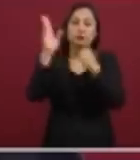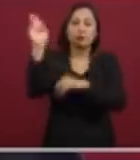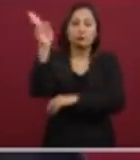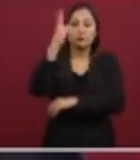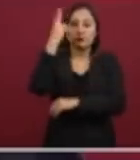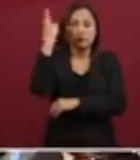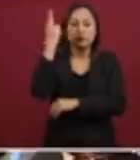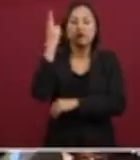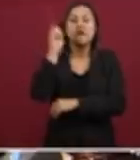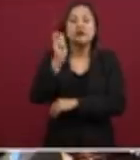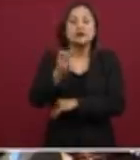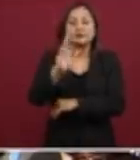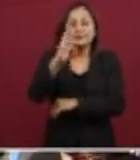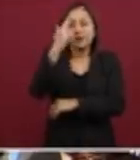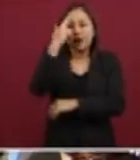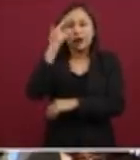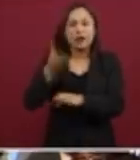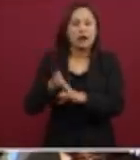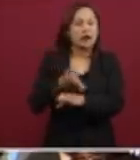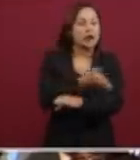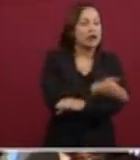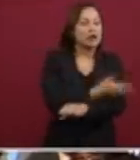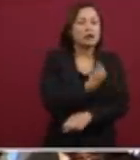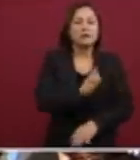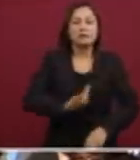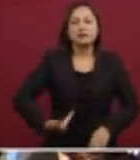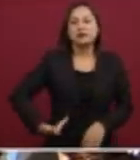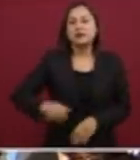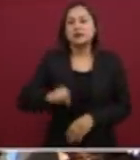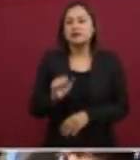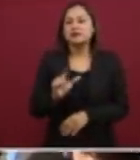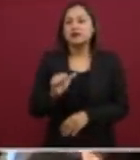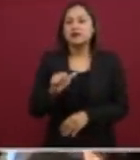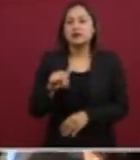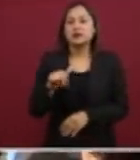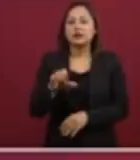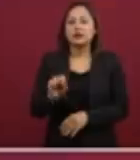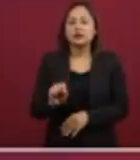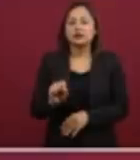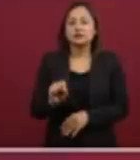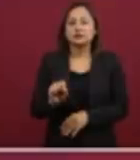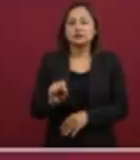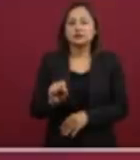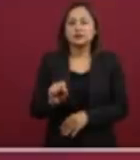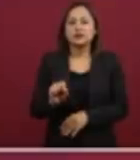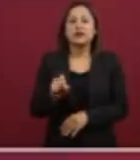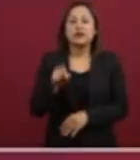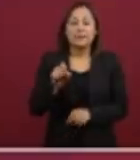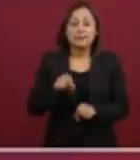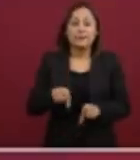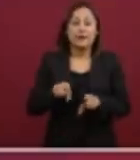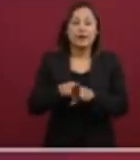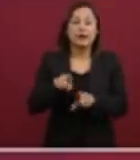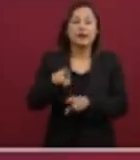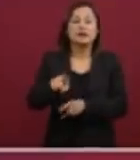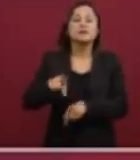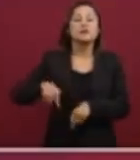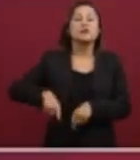Desde Salinas, cuando Zedillo era secretario de Educación,